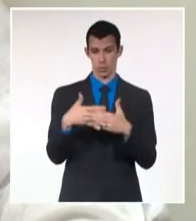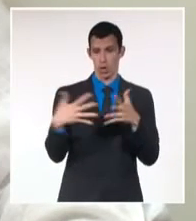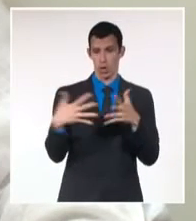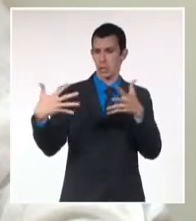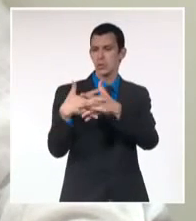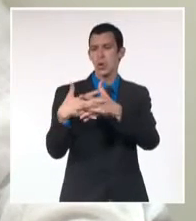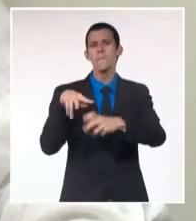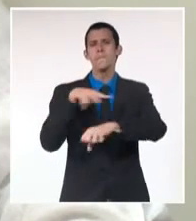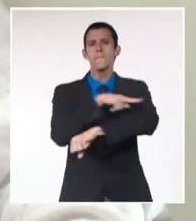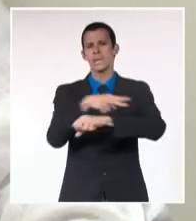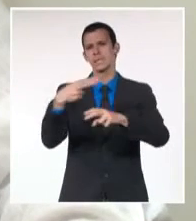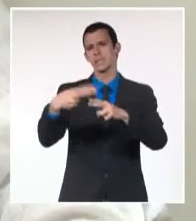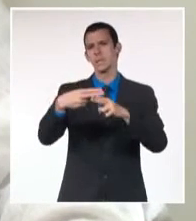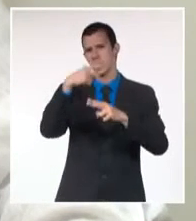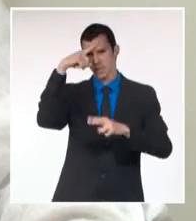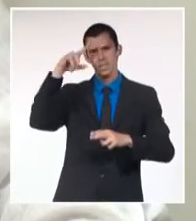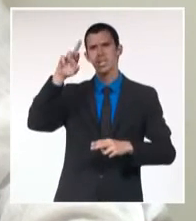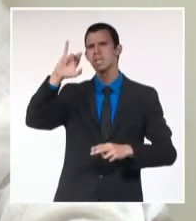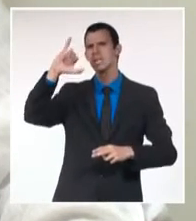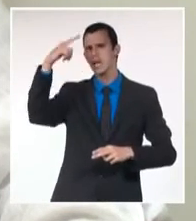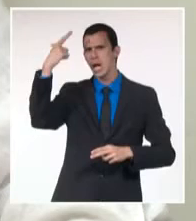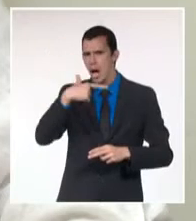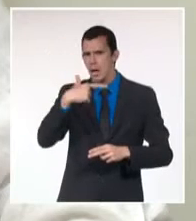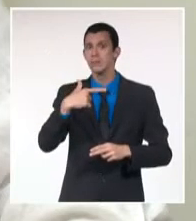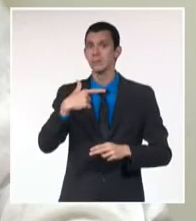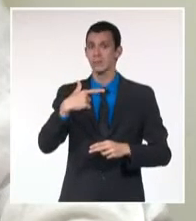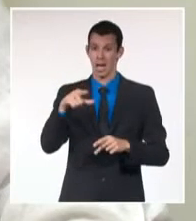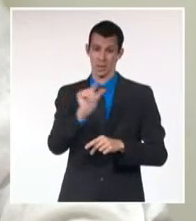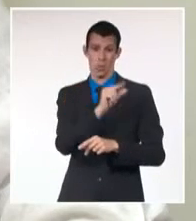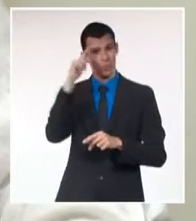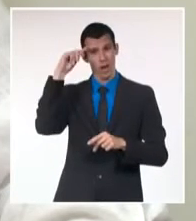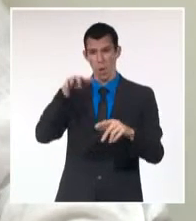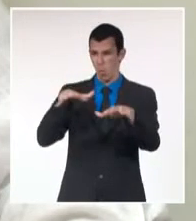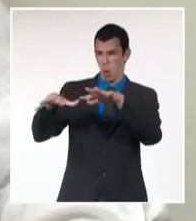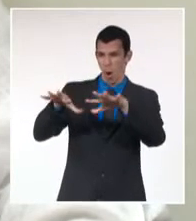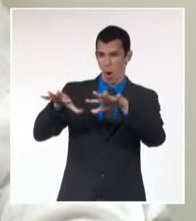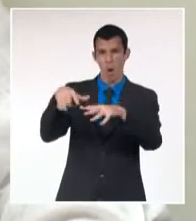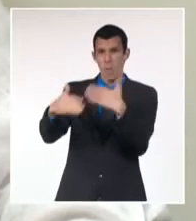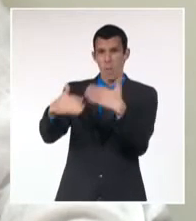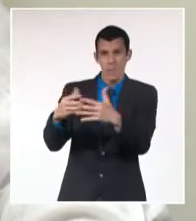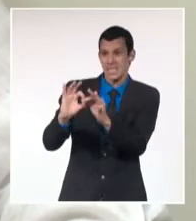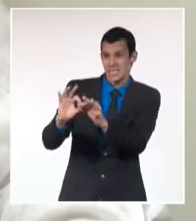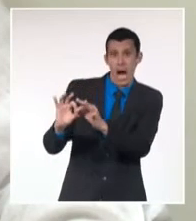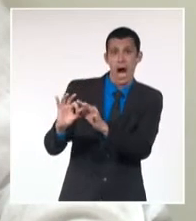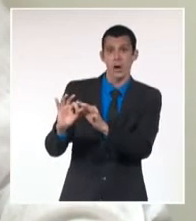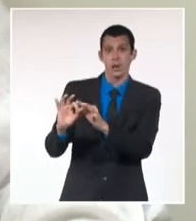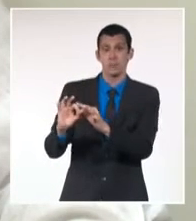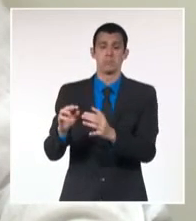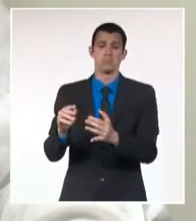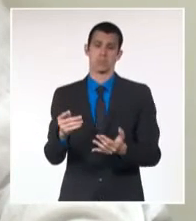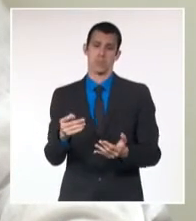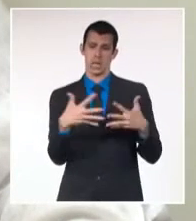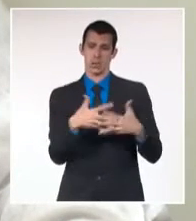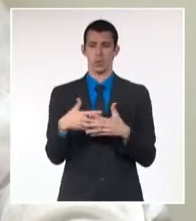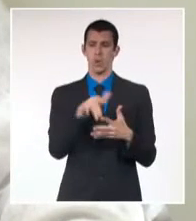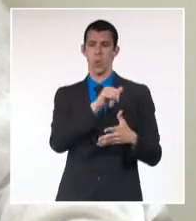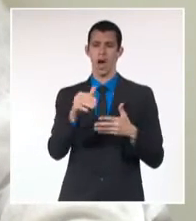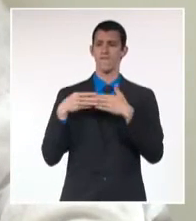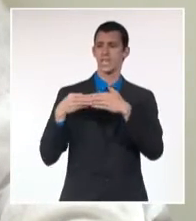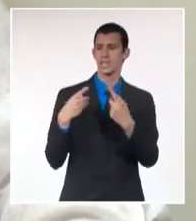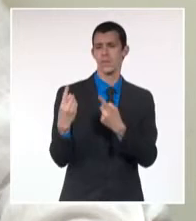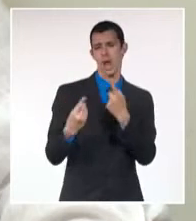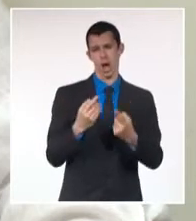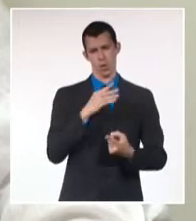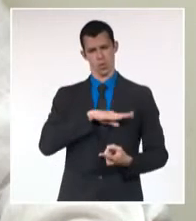un terremoto devastador, no han tenido ninguna medida de flexibilidad al respecto. En los momentos